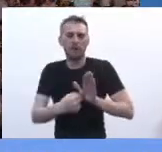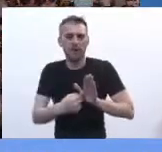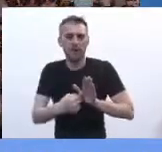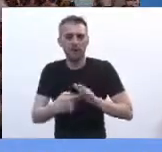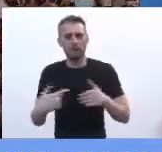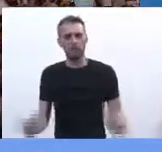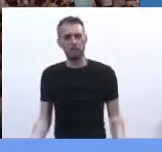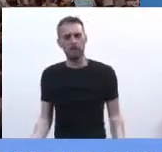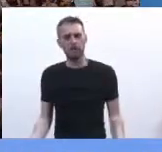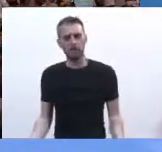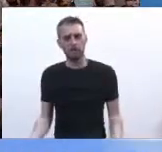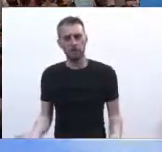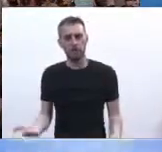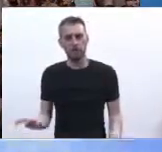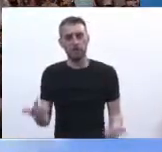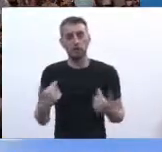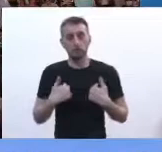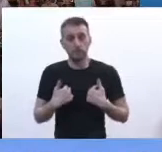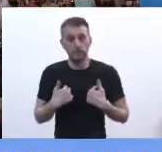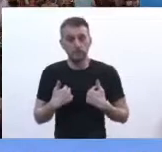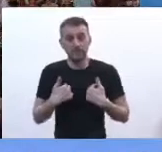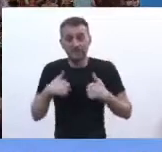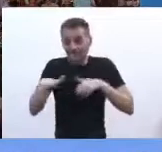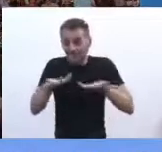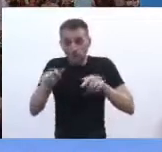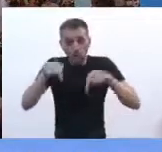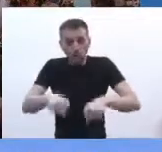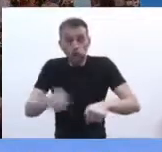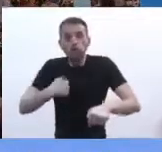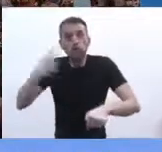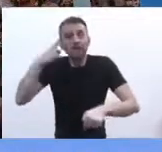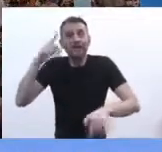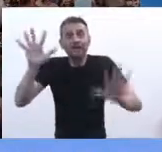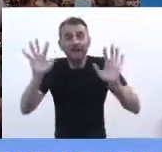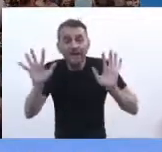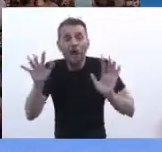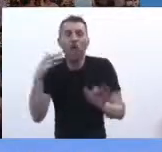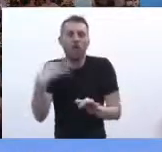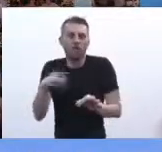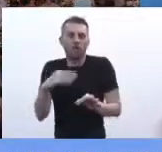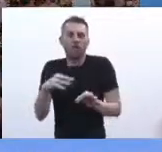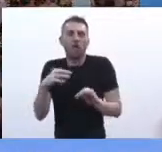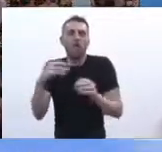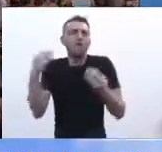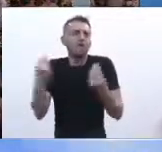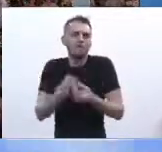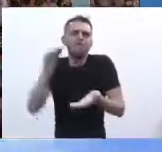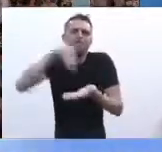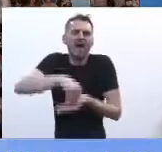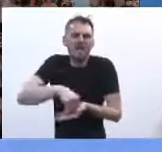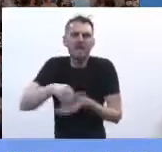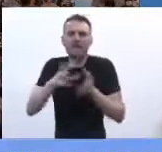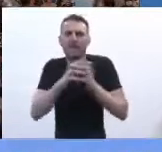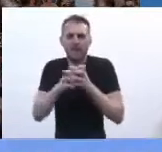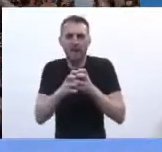eso por eso en este caso yo creo que tenía que haber mucho más debate no podemos